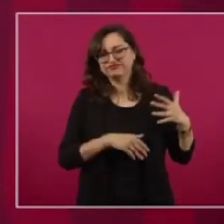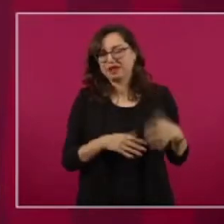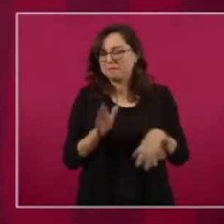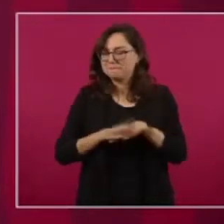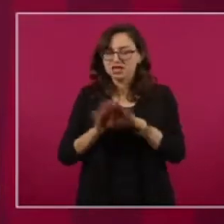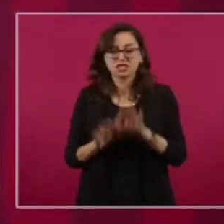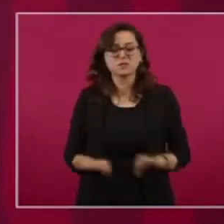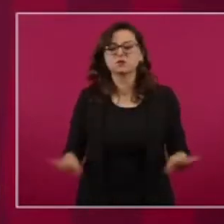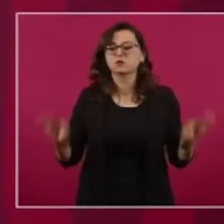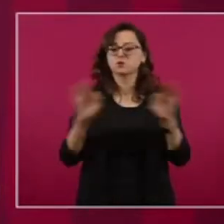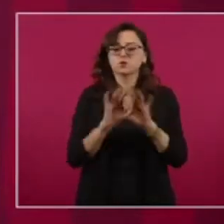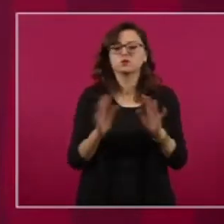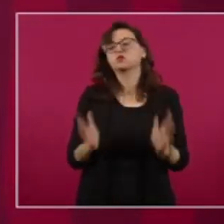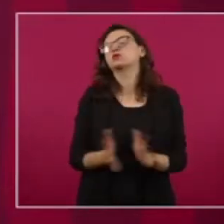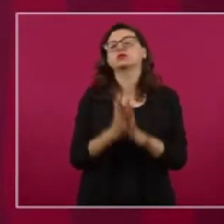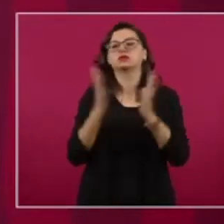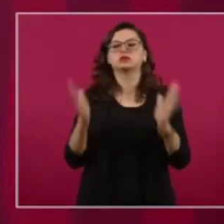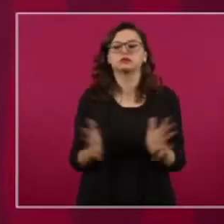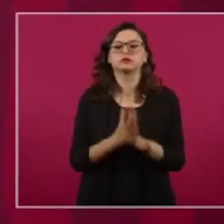Y que